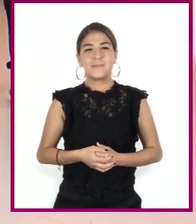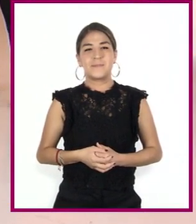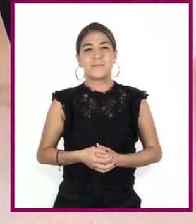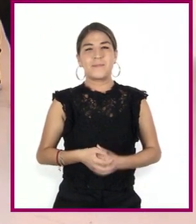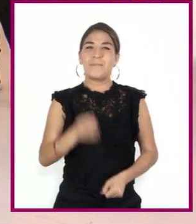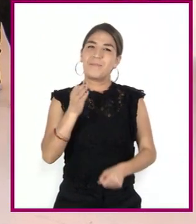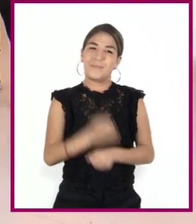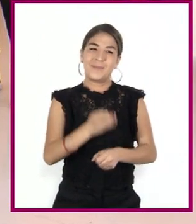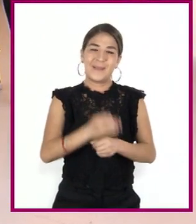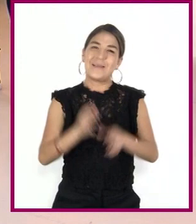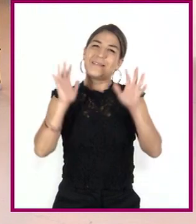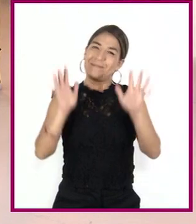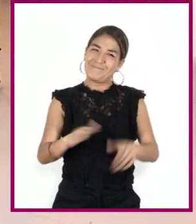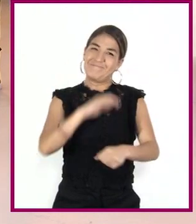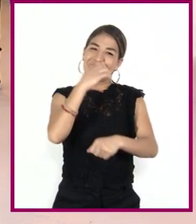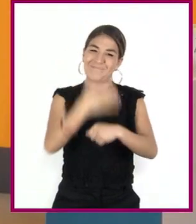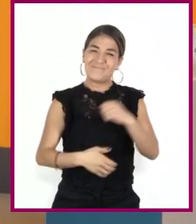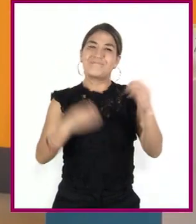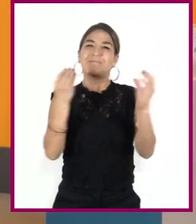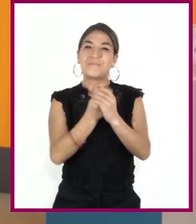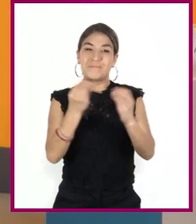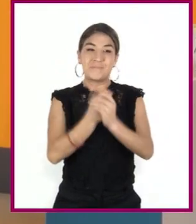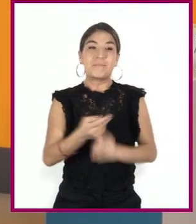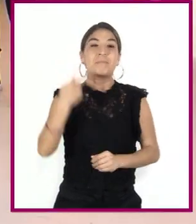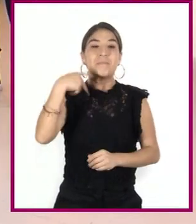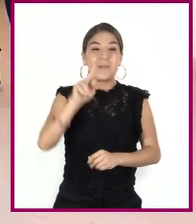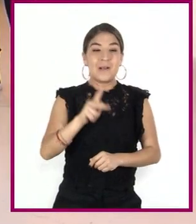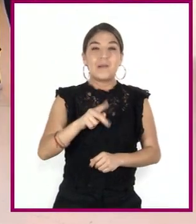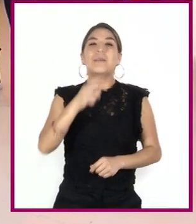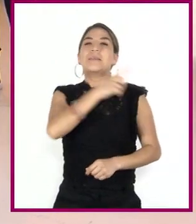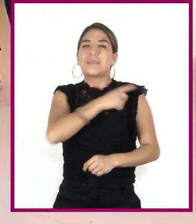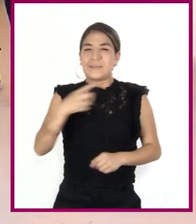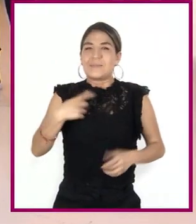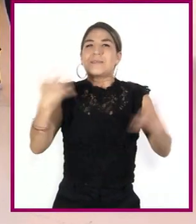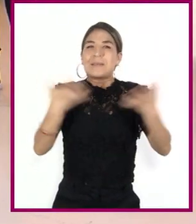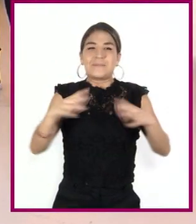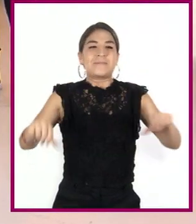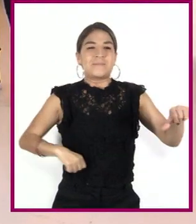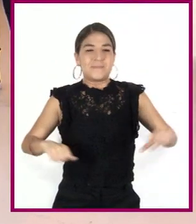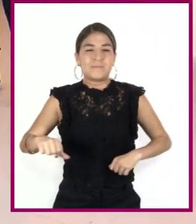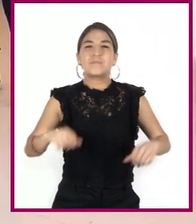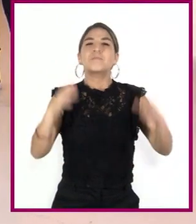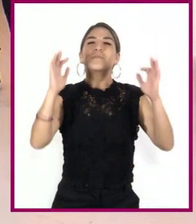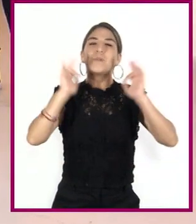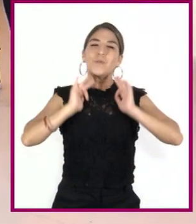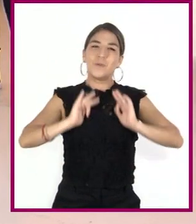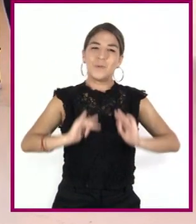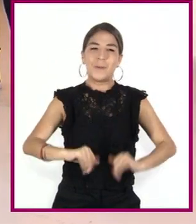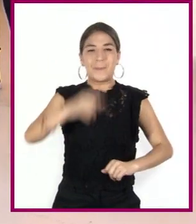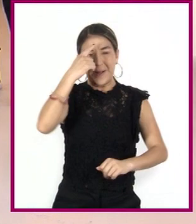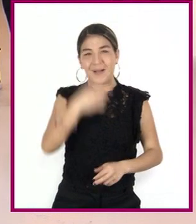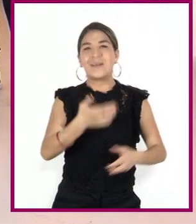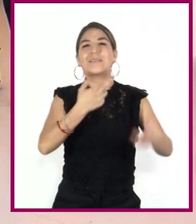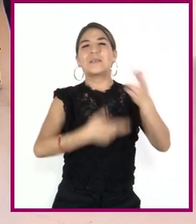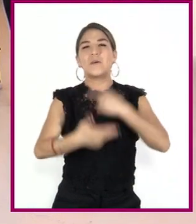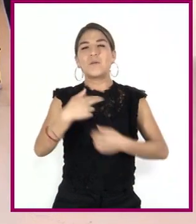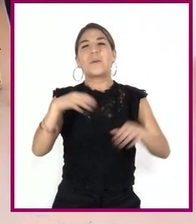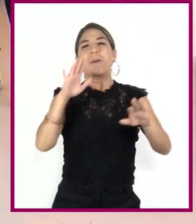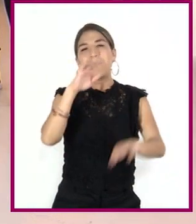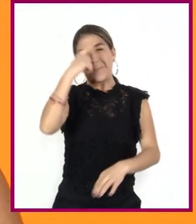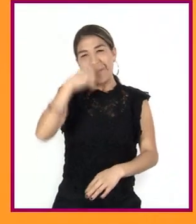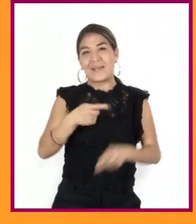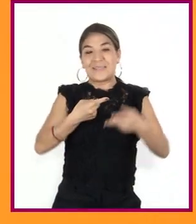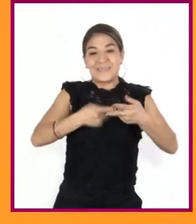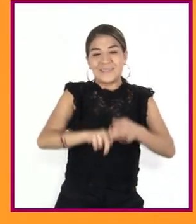Hemos terminado nuestra sesión, pero antes de finalizar, debemos realizar nuestra relajación para regresar al estado físico de